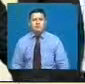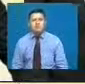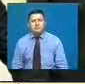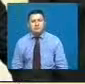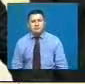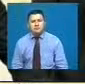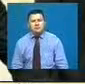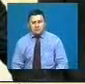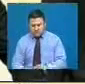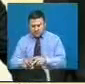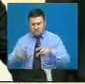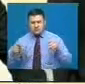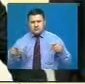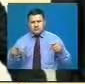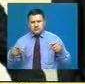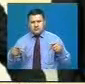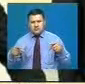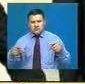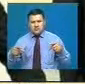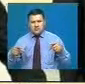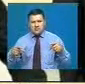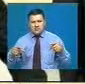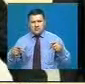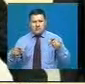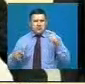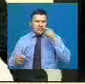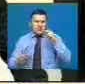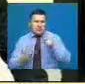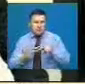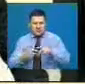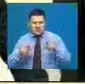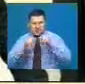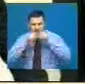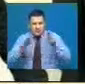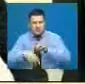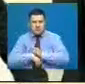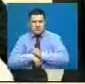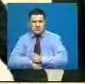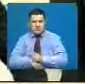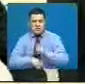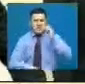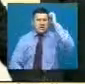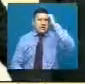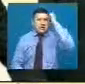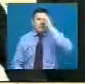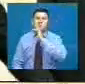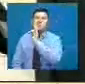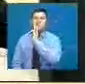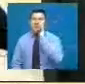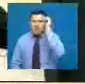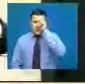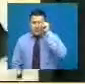que es el diario el Financial Times, que como ustedes saben se publica simultáneamente en Europa, Estados Unidos y